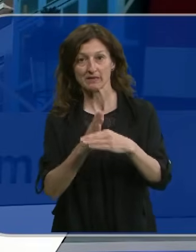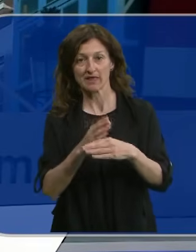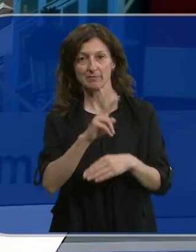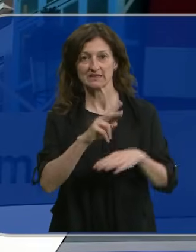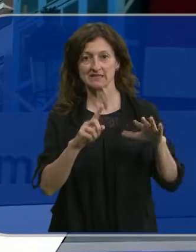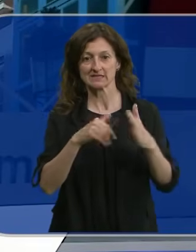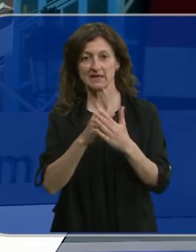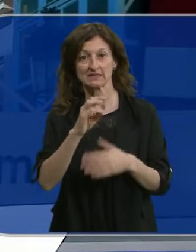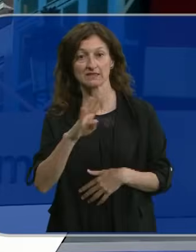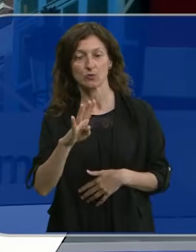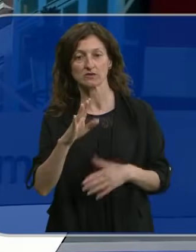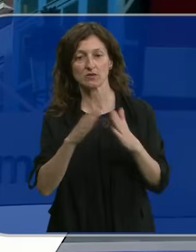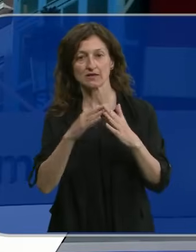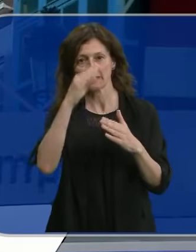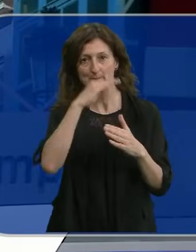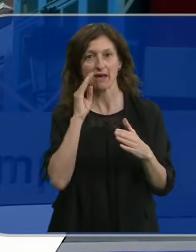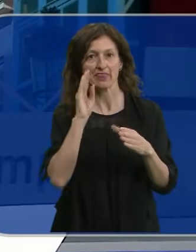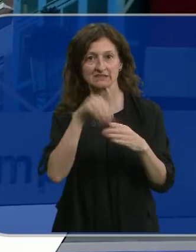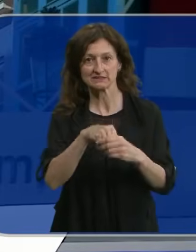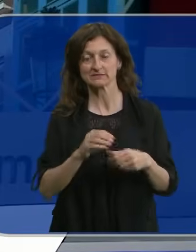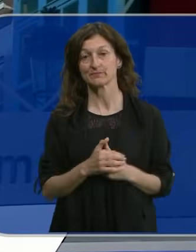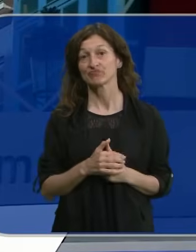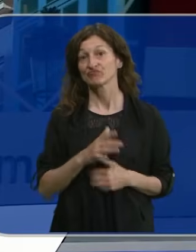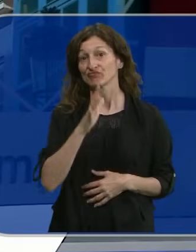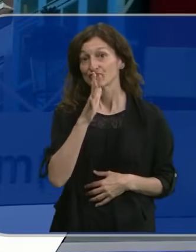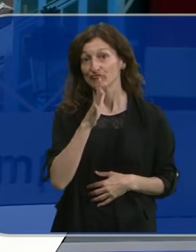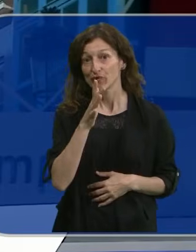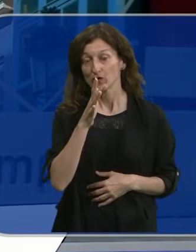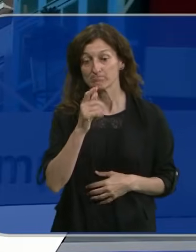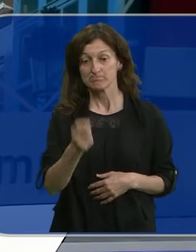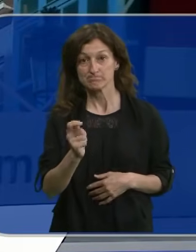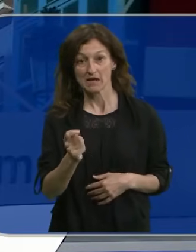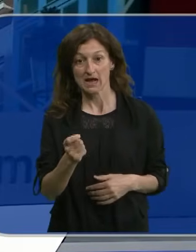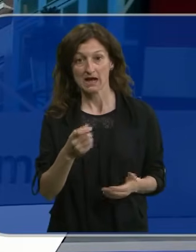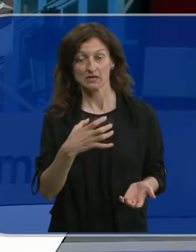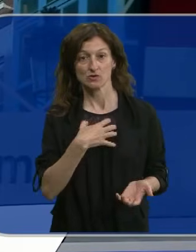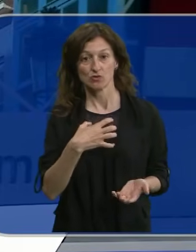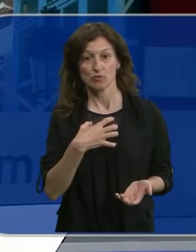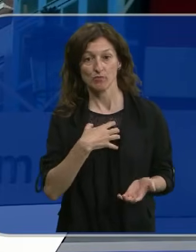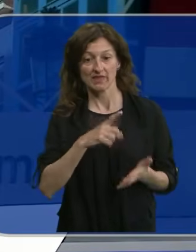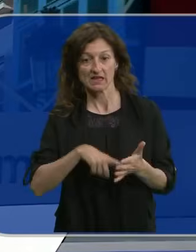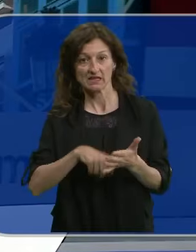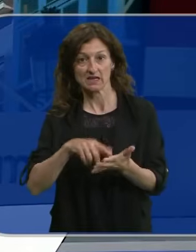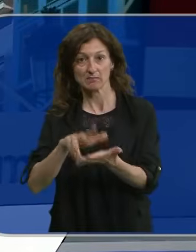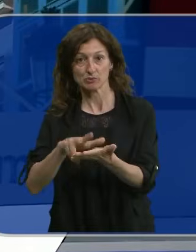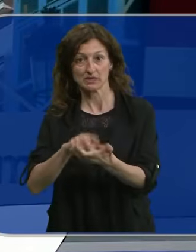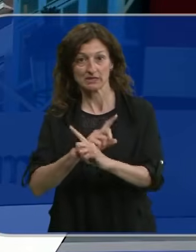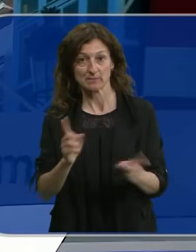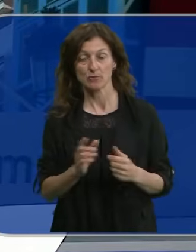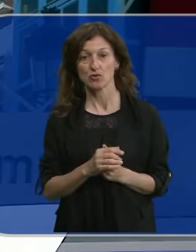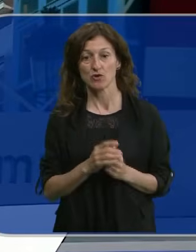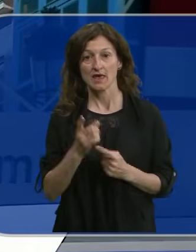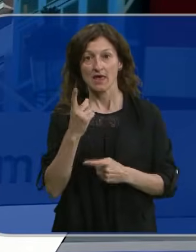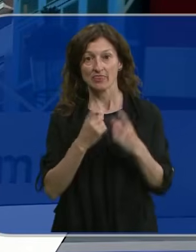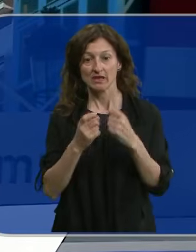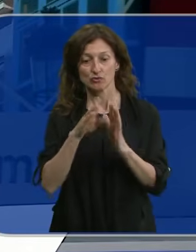entre 26 y 34 años vive en casa de sus padres. El principal motivo, que no pueden permitirse pagar un alquiler o una hipoteca. Son datos de la encuesta